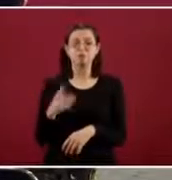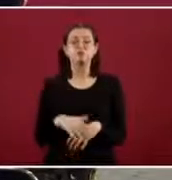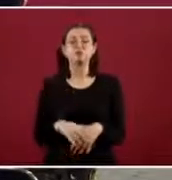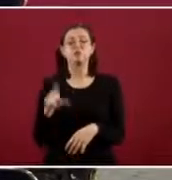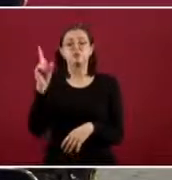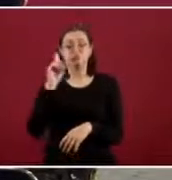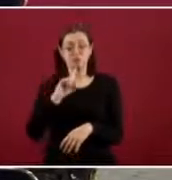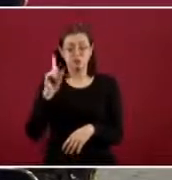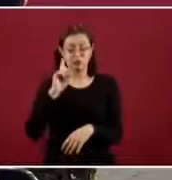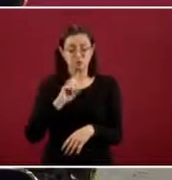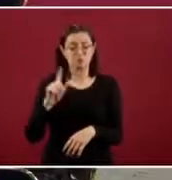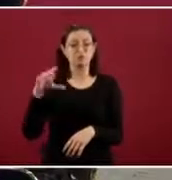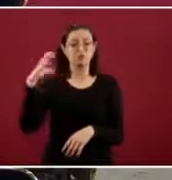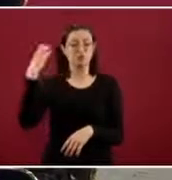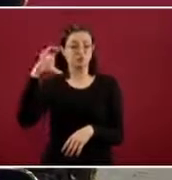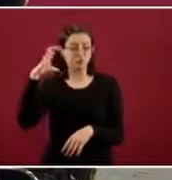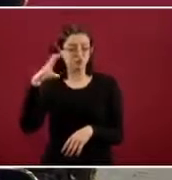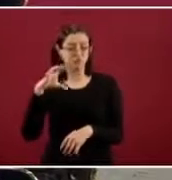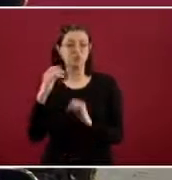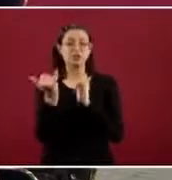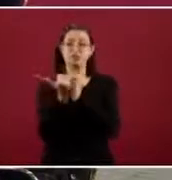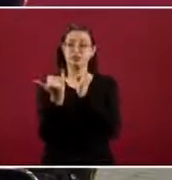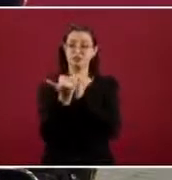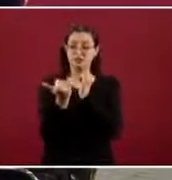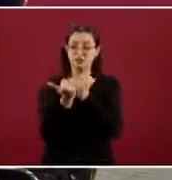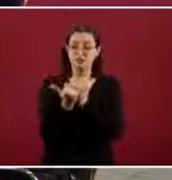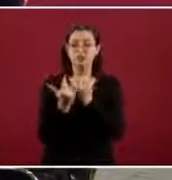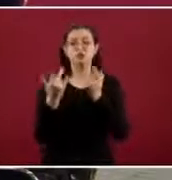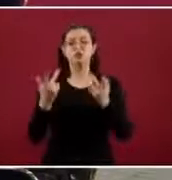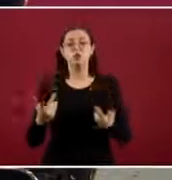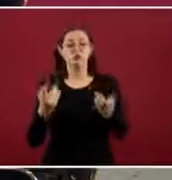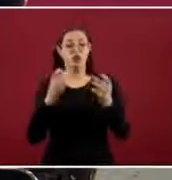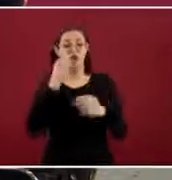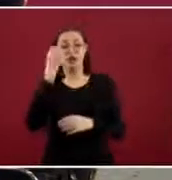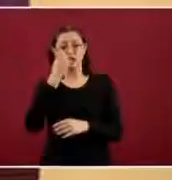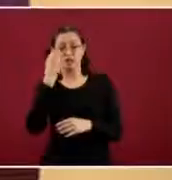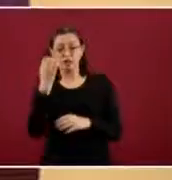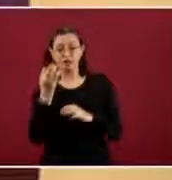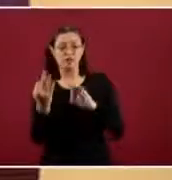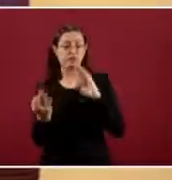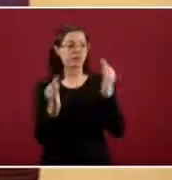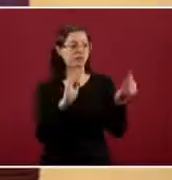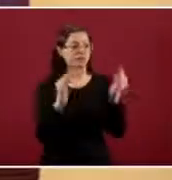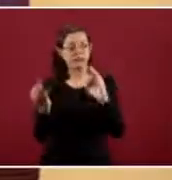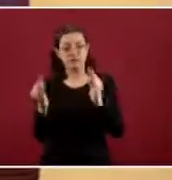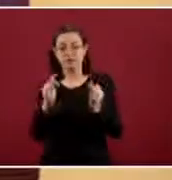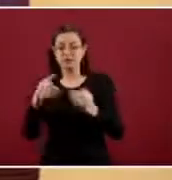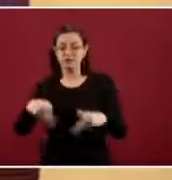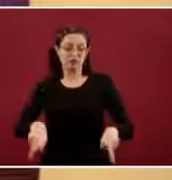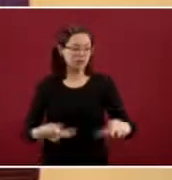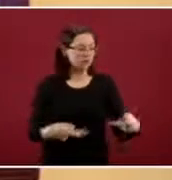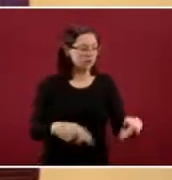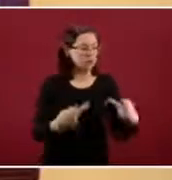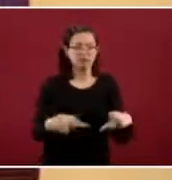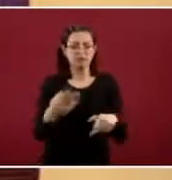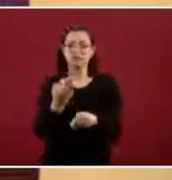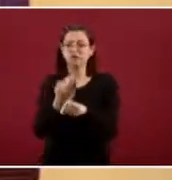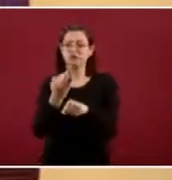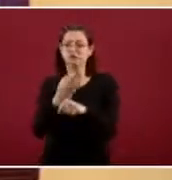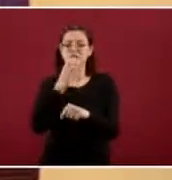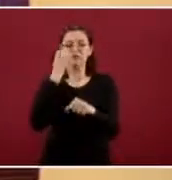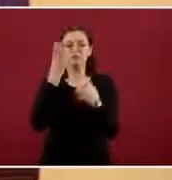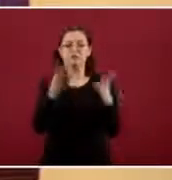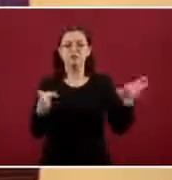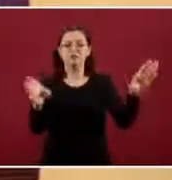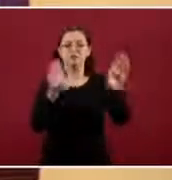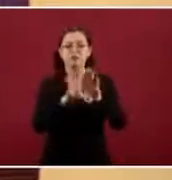sexuales, las personas también que trabajan alrededor de las escuelas, y como las escuelas ya no están teniendo, digamos, están ahorita cerradas,